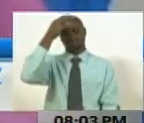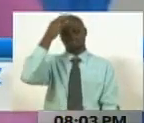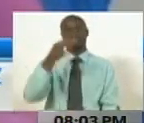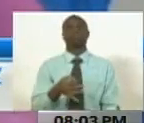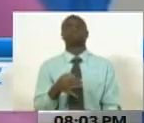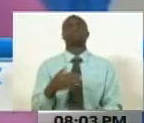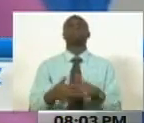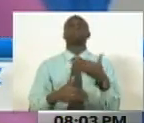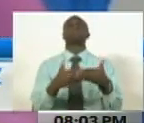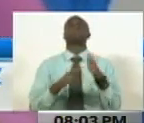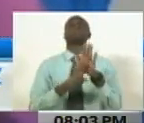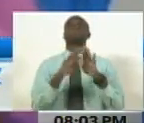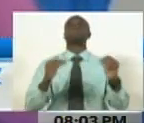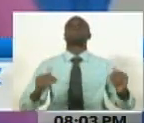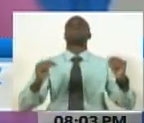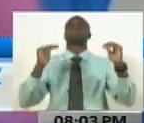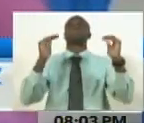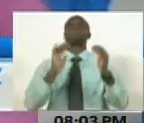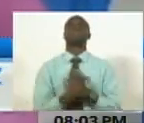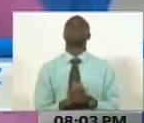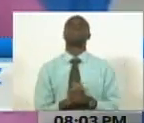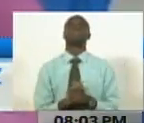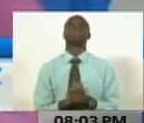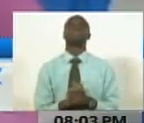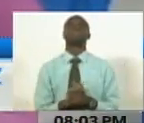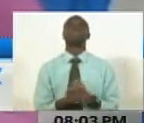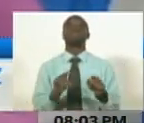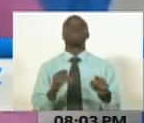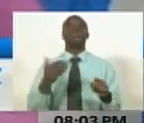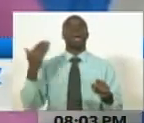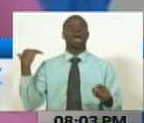seguros. El debate que se realizó,